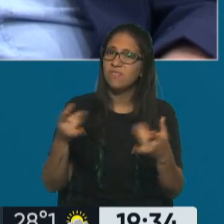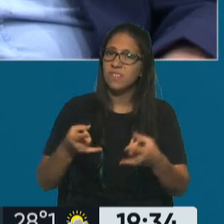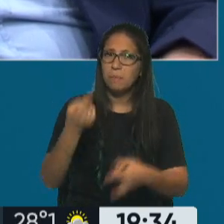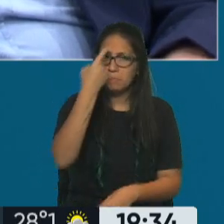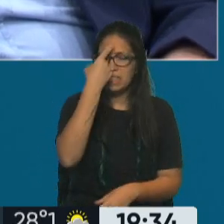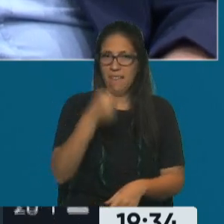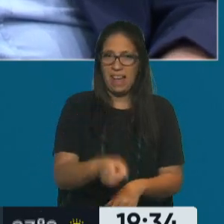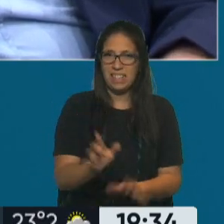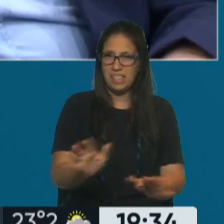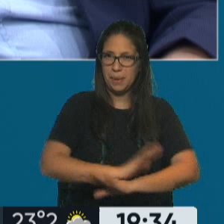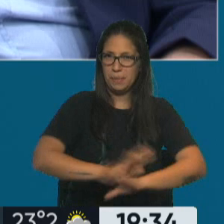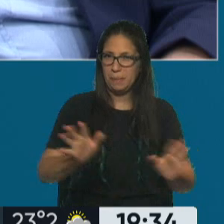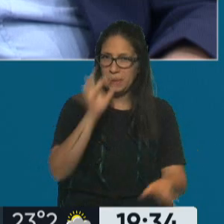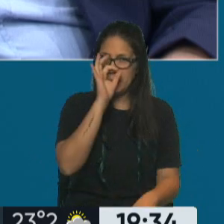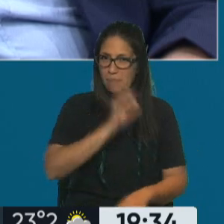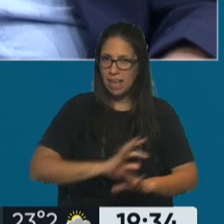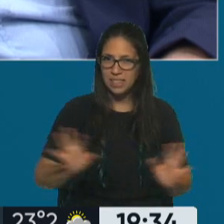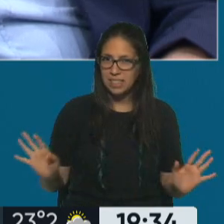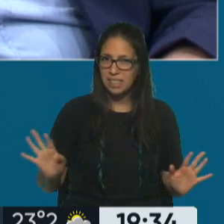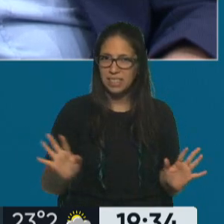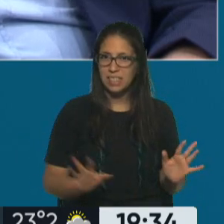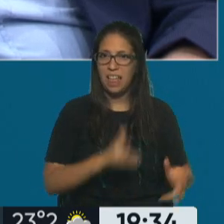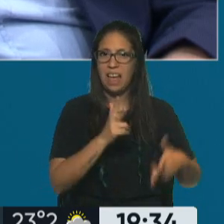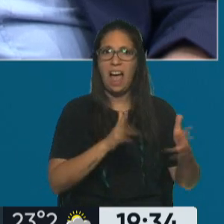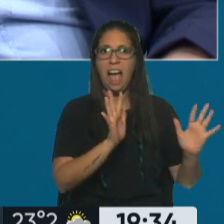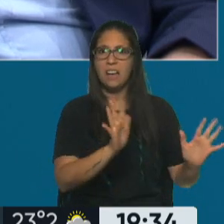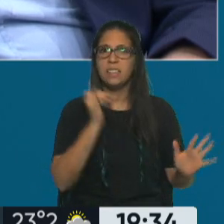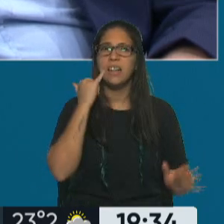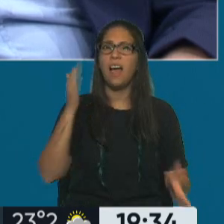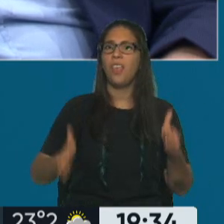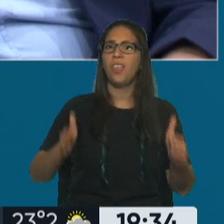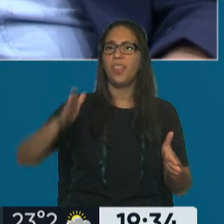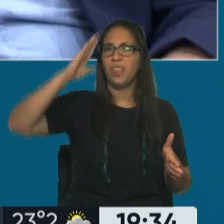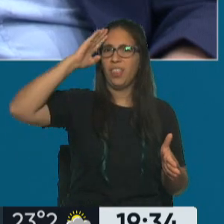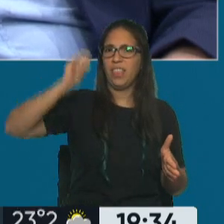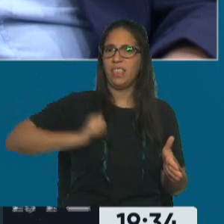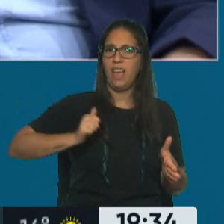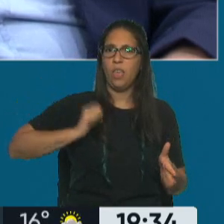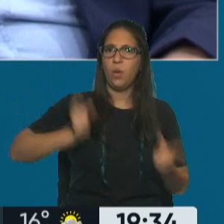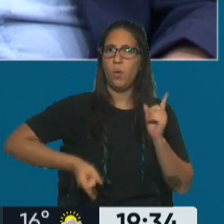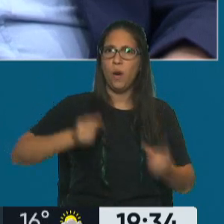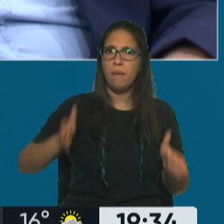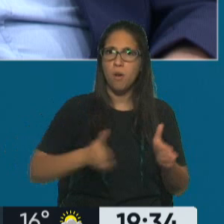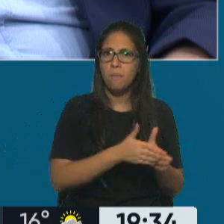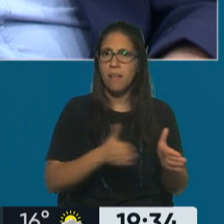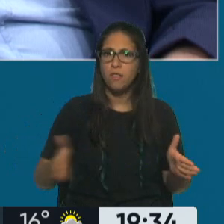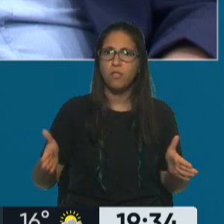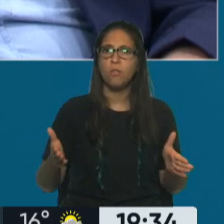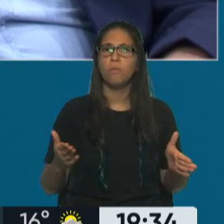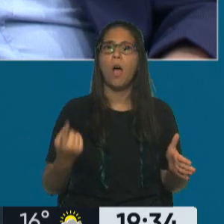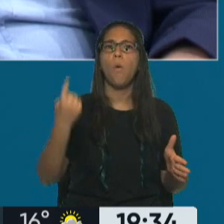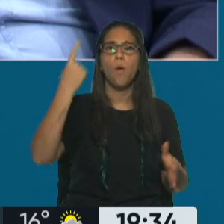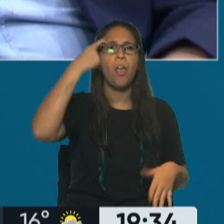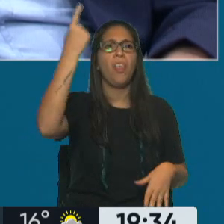volver a ver algo así porque este después de haber sobrevivido a la Dictadura y haber visto todo lo que fue aquello que que alguien se le